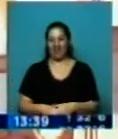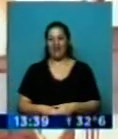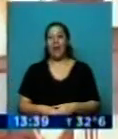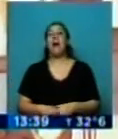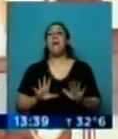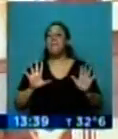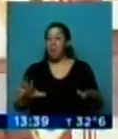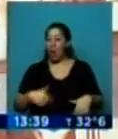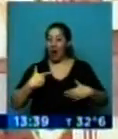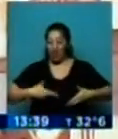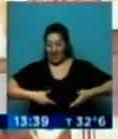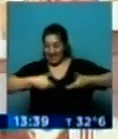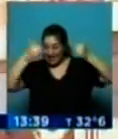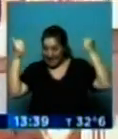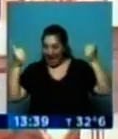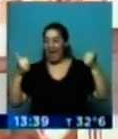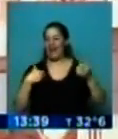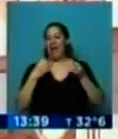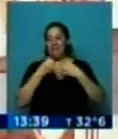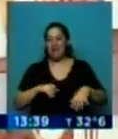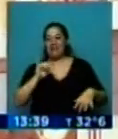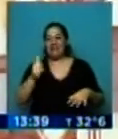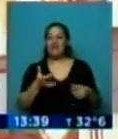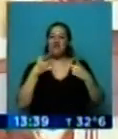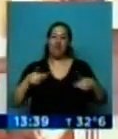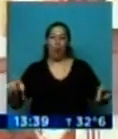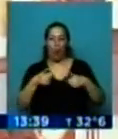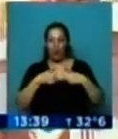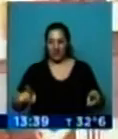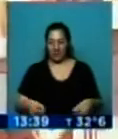Pero cuando me la saque, empieza la música.